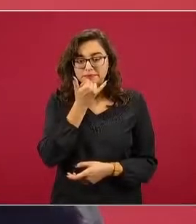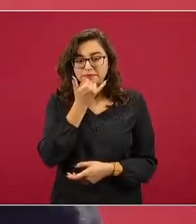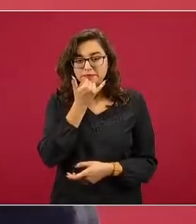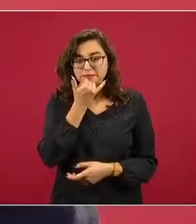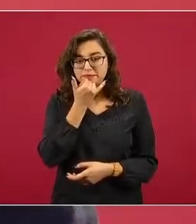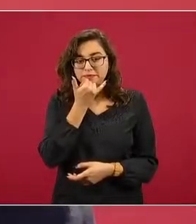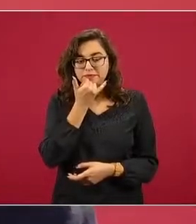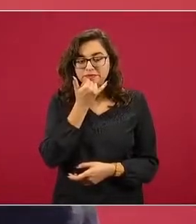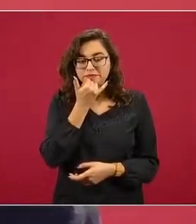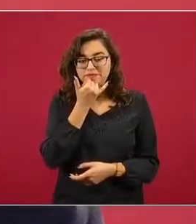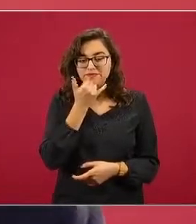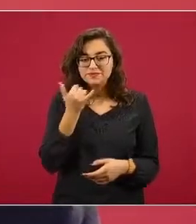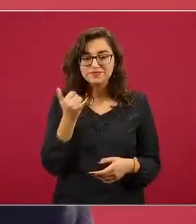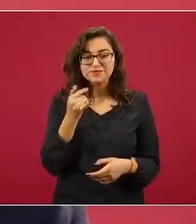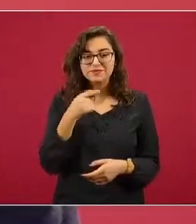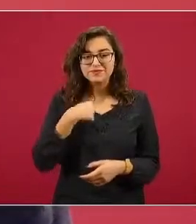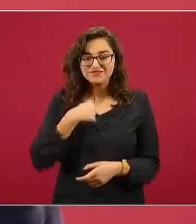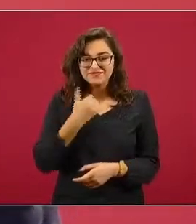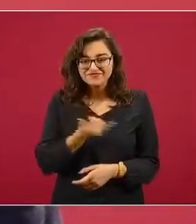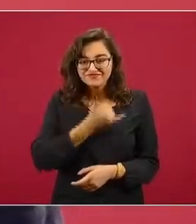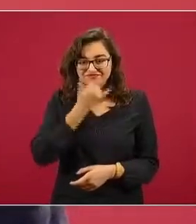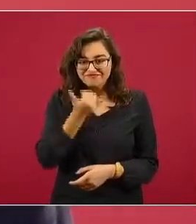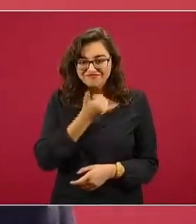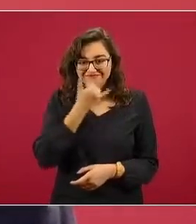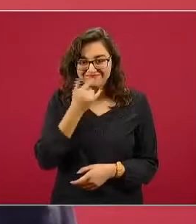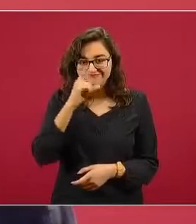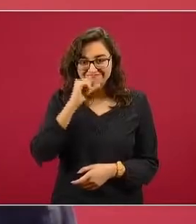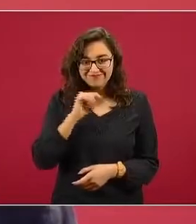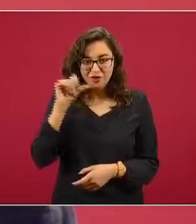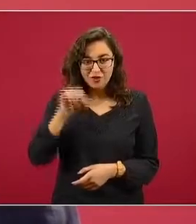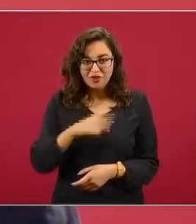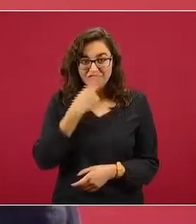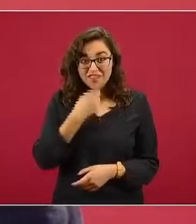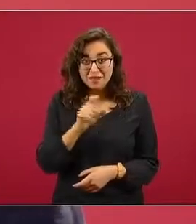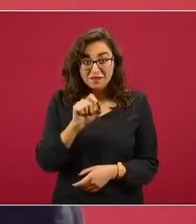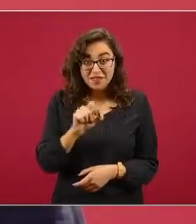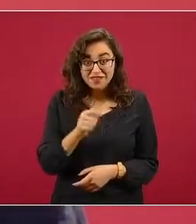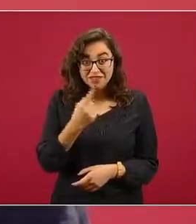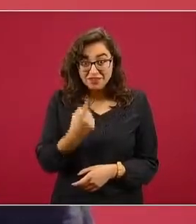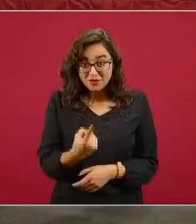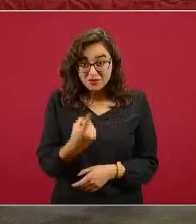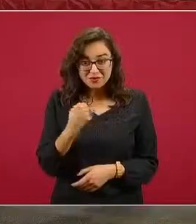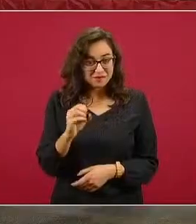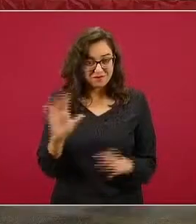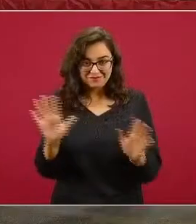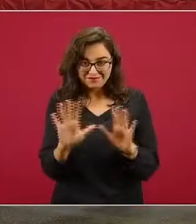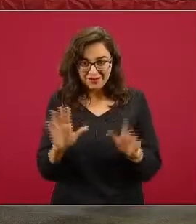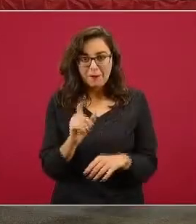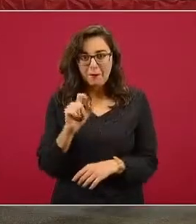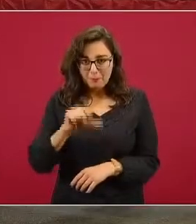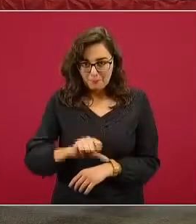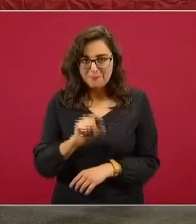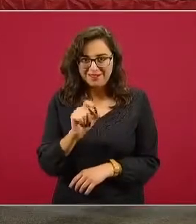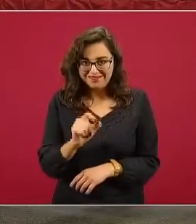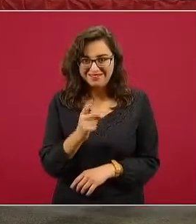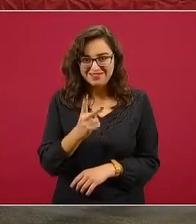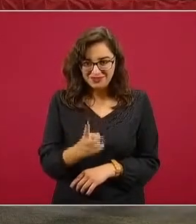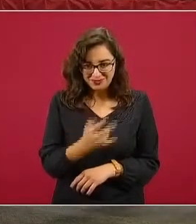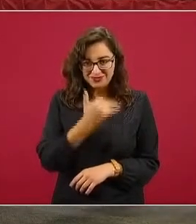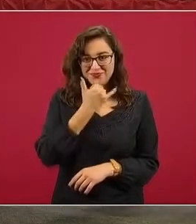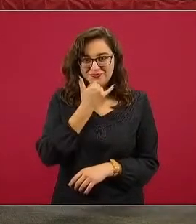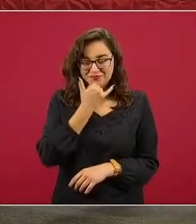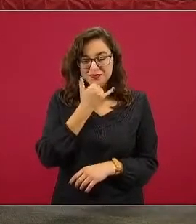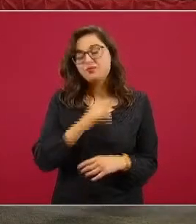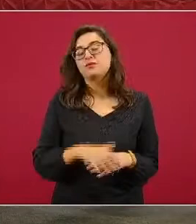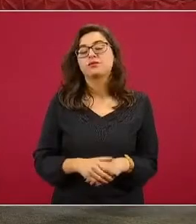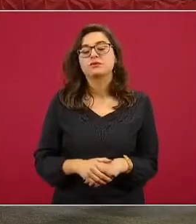a 22, todo el mundo se dio cuenta menos yo, 22 de octubre, jueves 22 de octubre. Al iniciar esta semana,